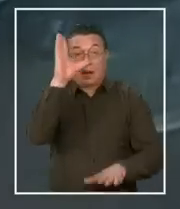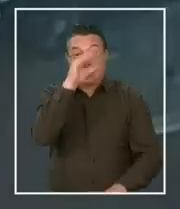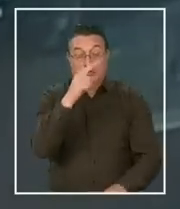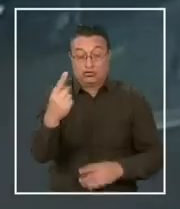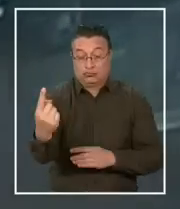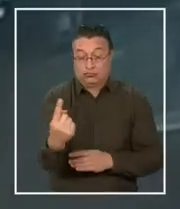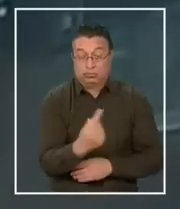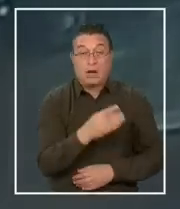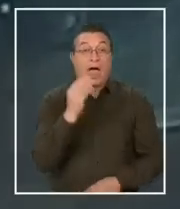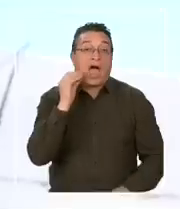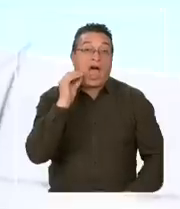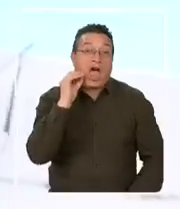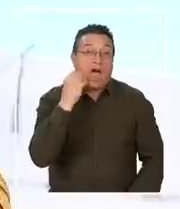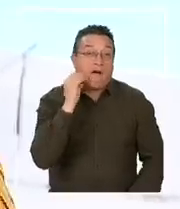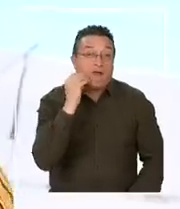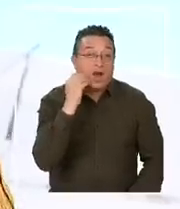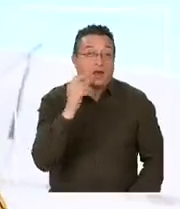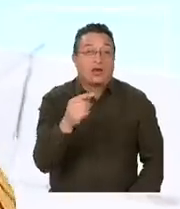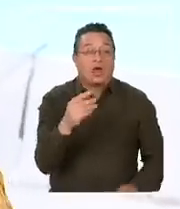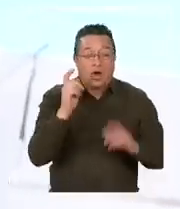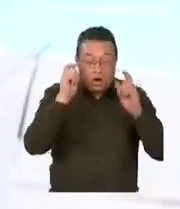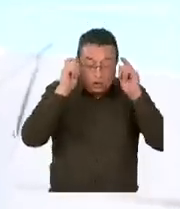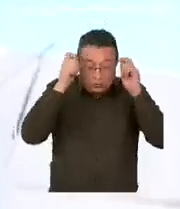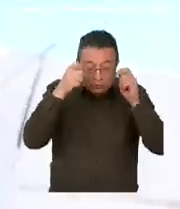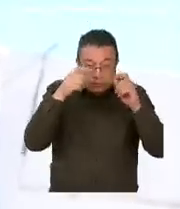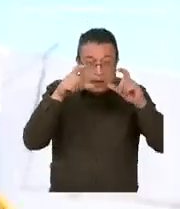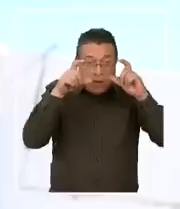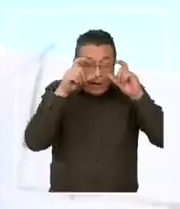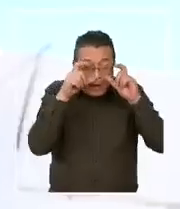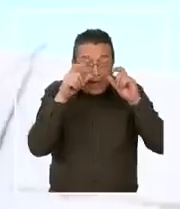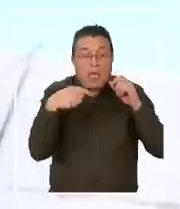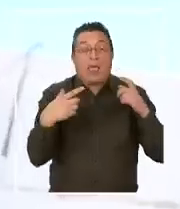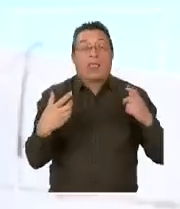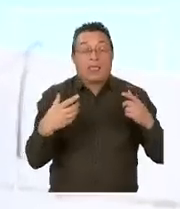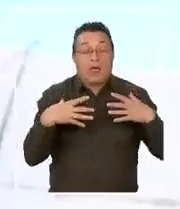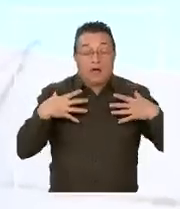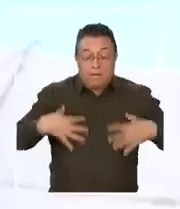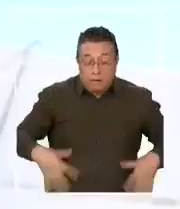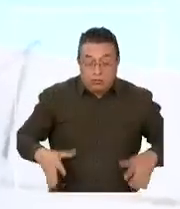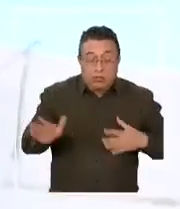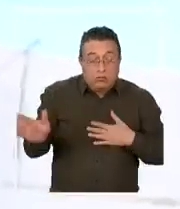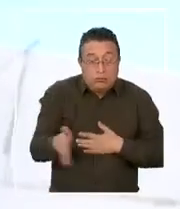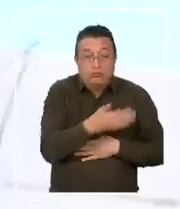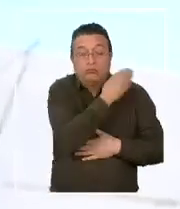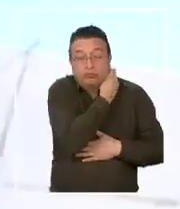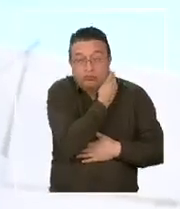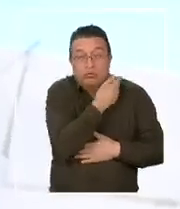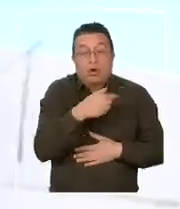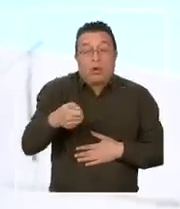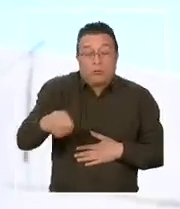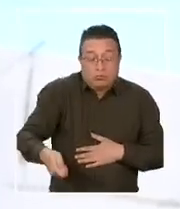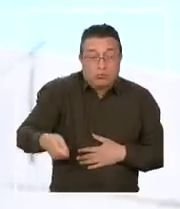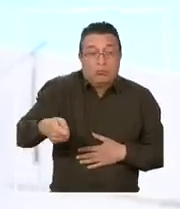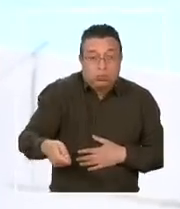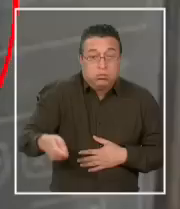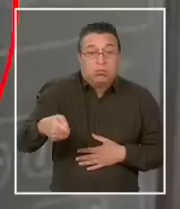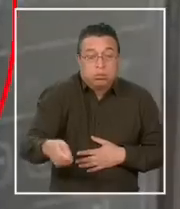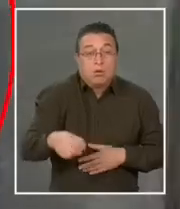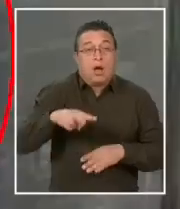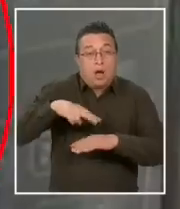entra una abuelita, gorro, lentes, bufanda, falda, traje, muleta,